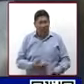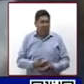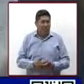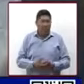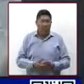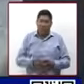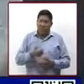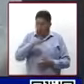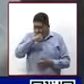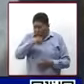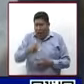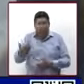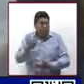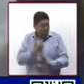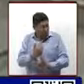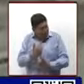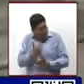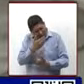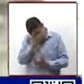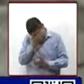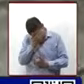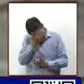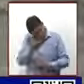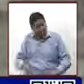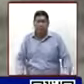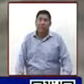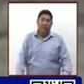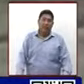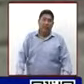mi Facundito.